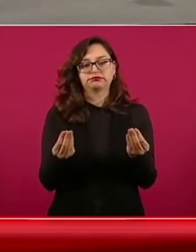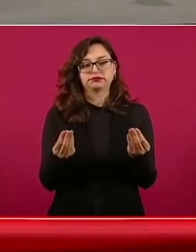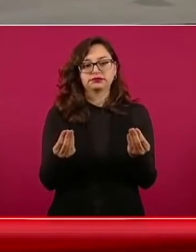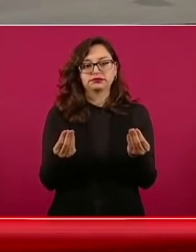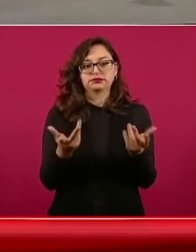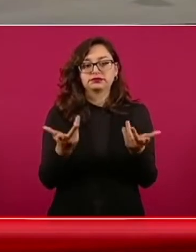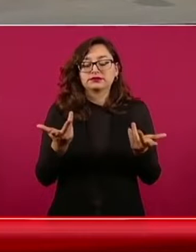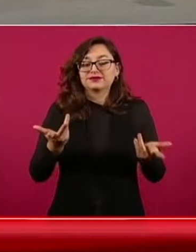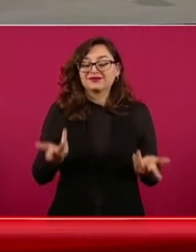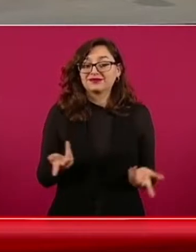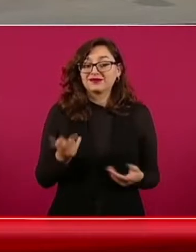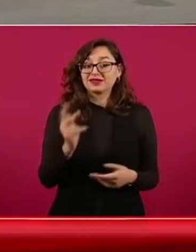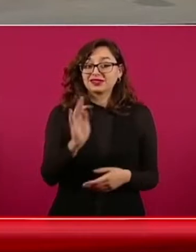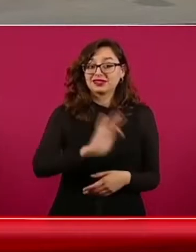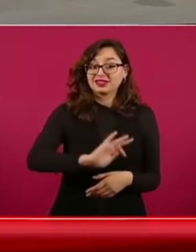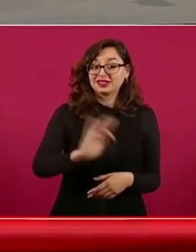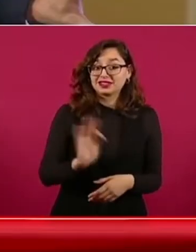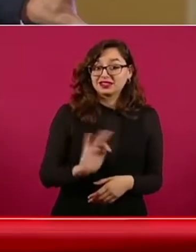se tuviese